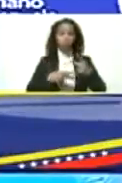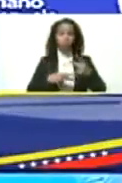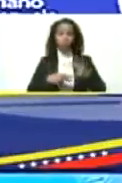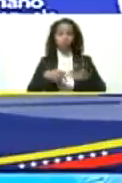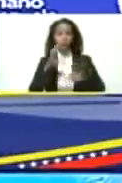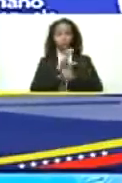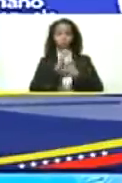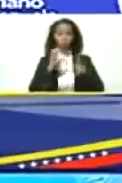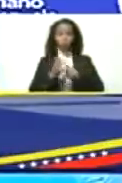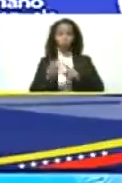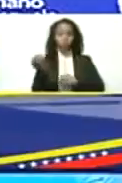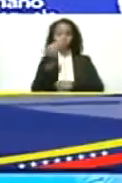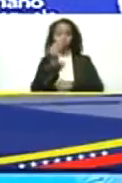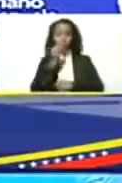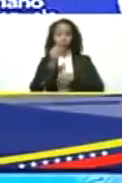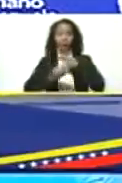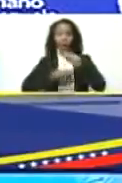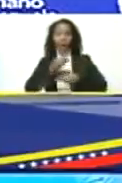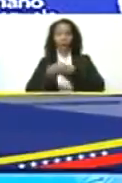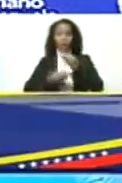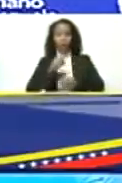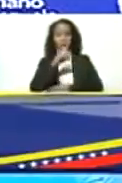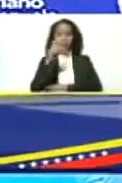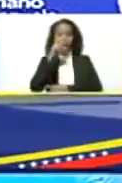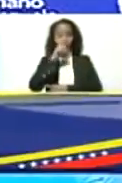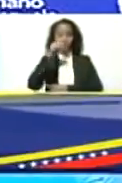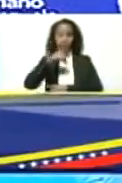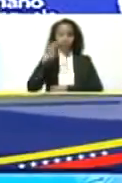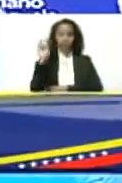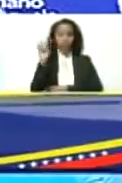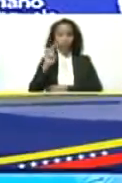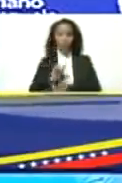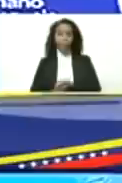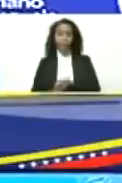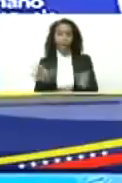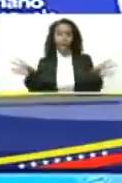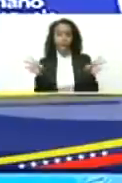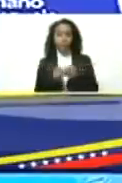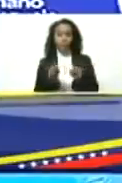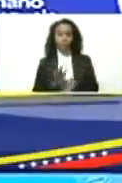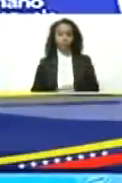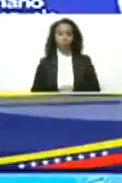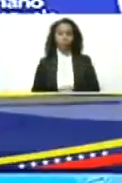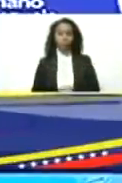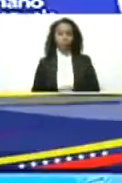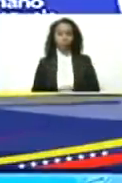hábitos de consumo creados en 100 años en Venezuela. Conclusión.